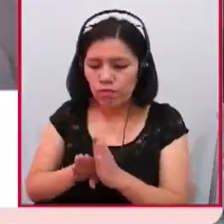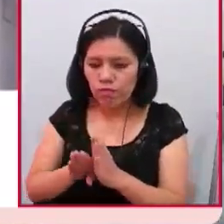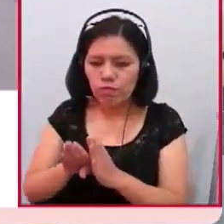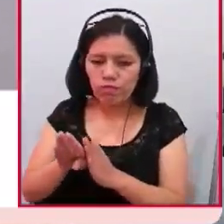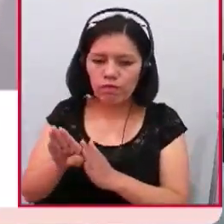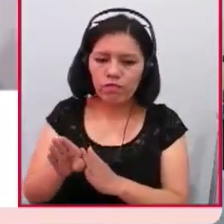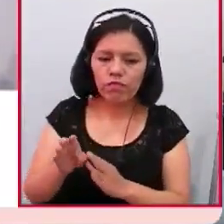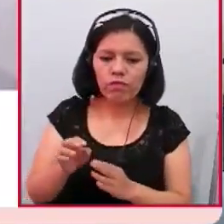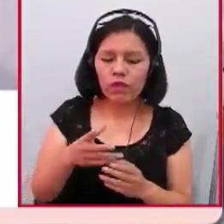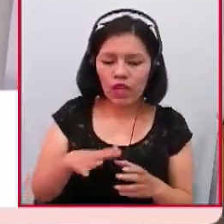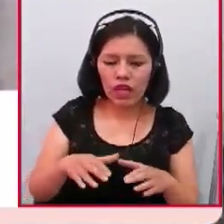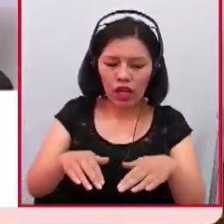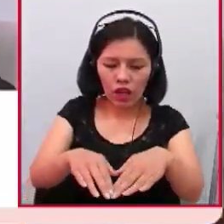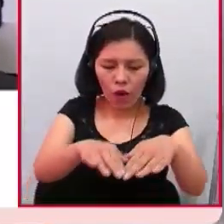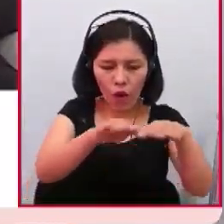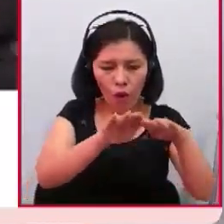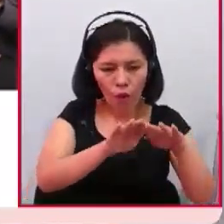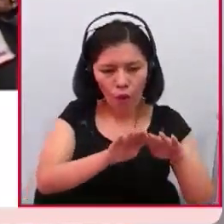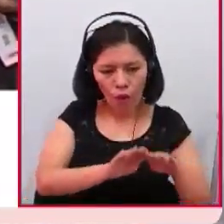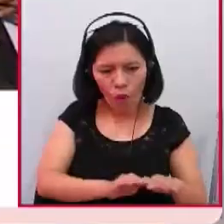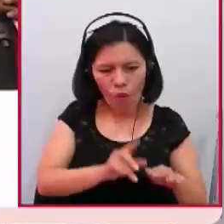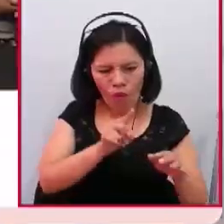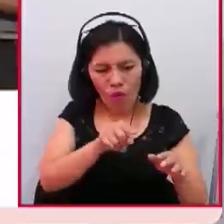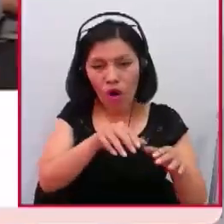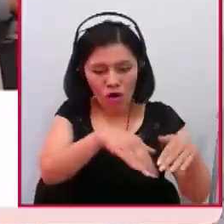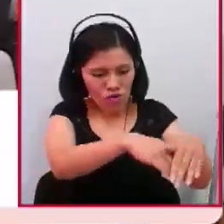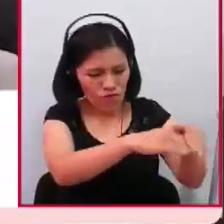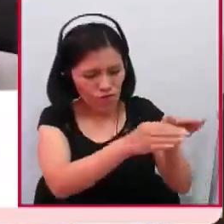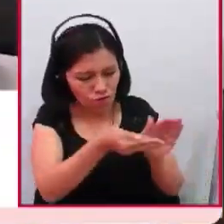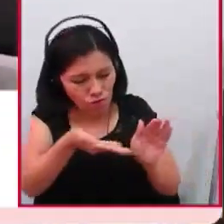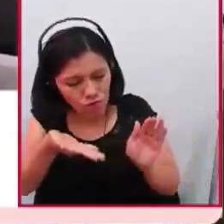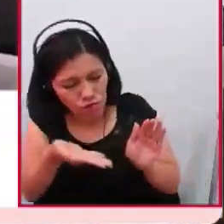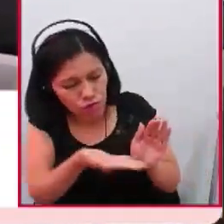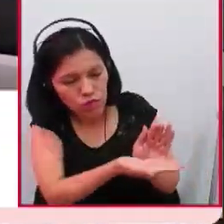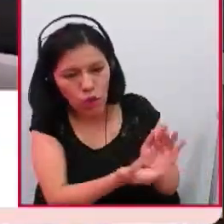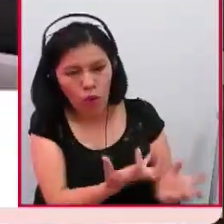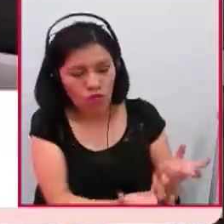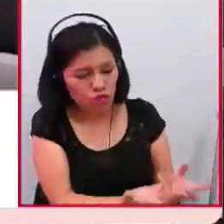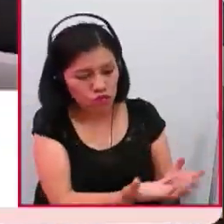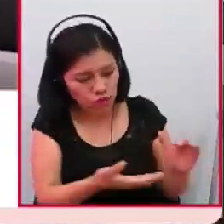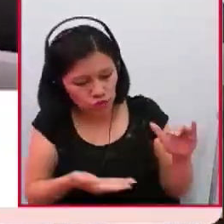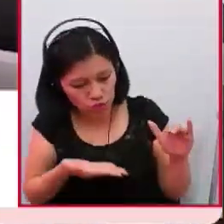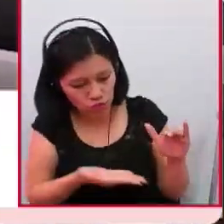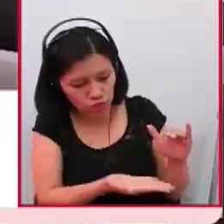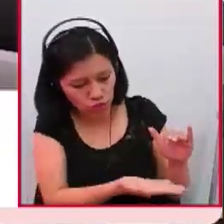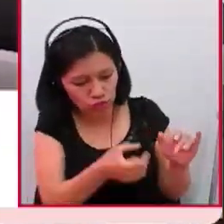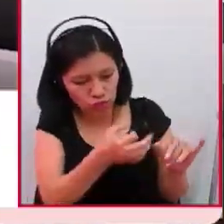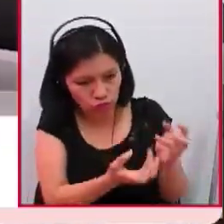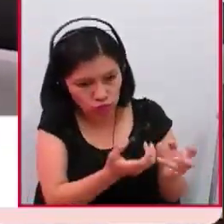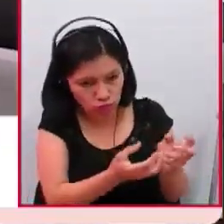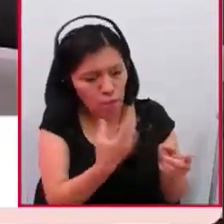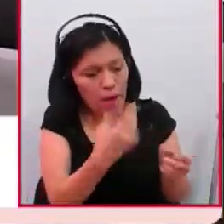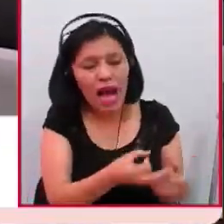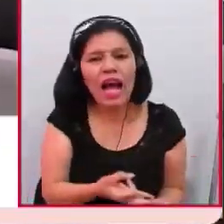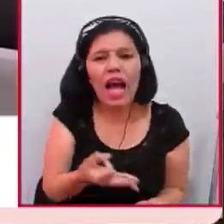Smith y hornos de afino en la fundición de cobre de Southern Perú.